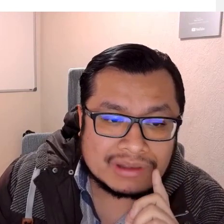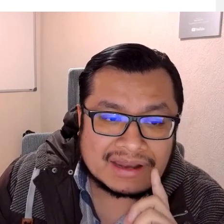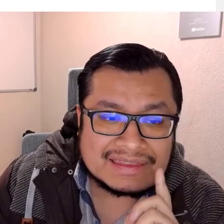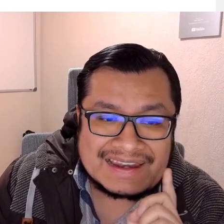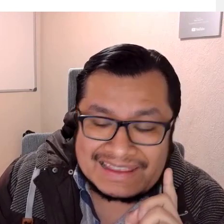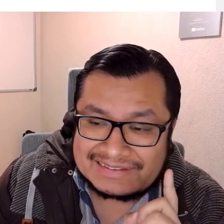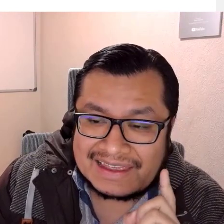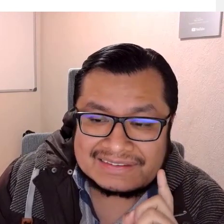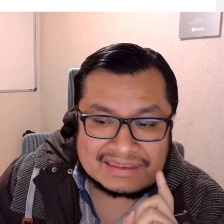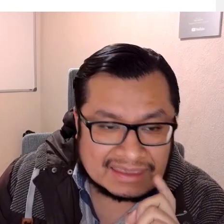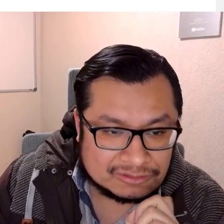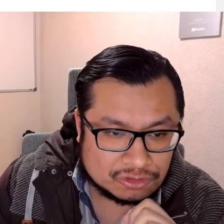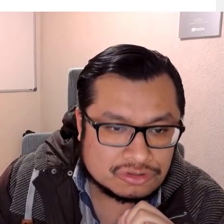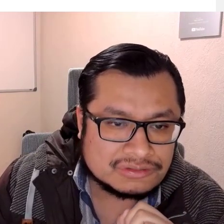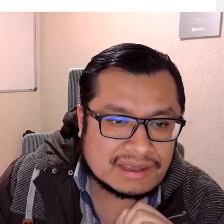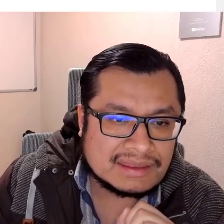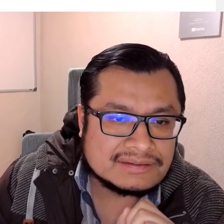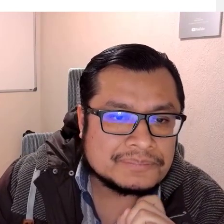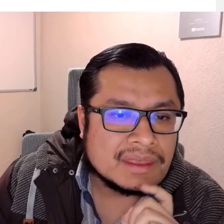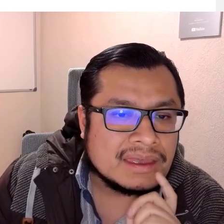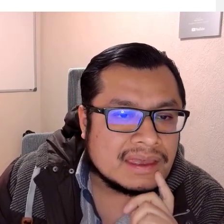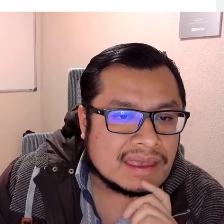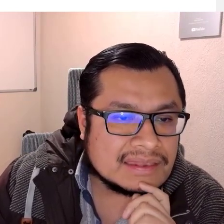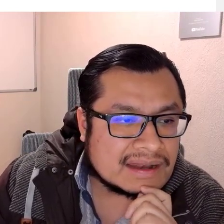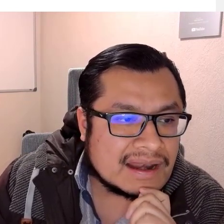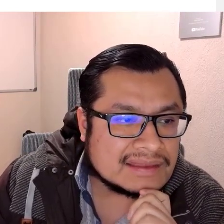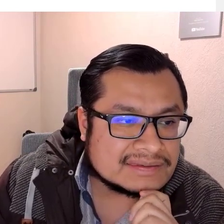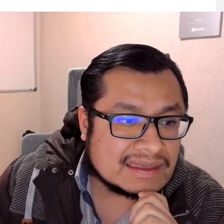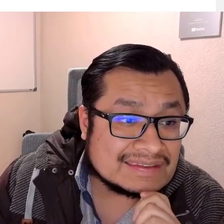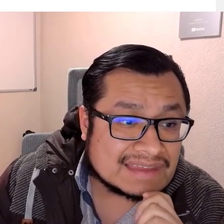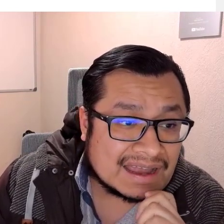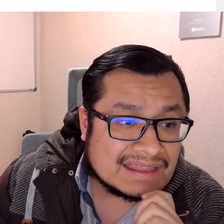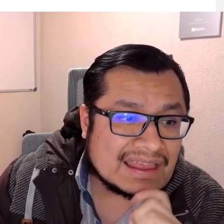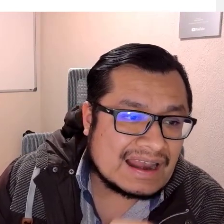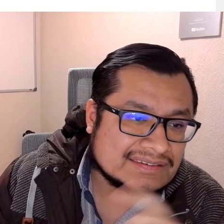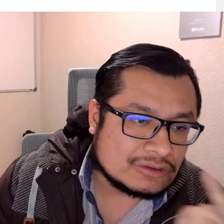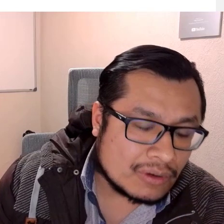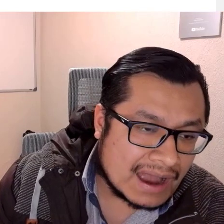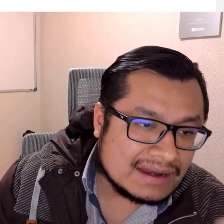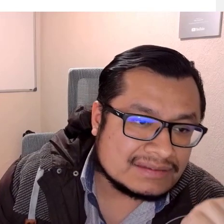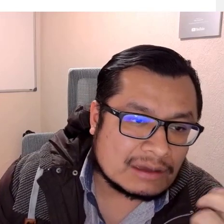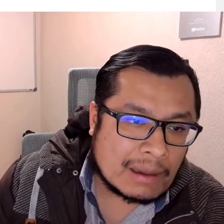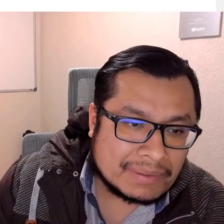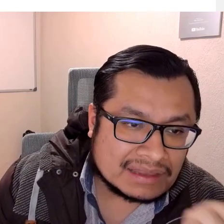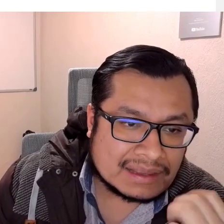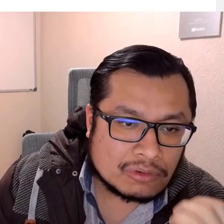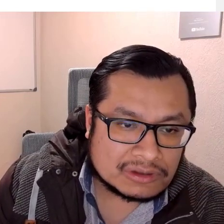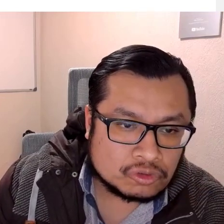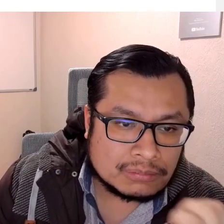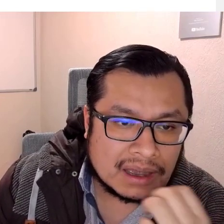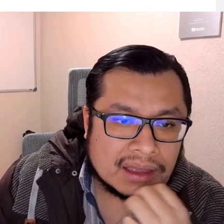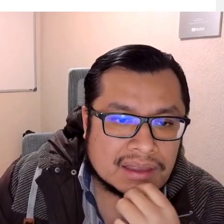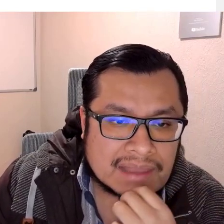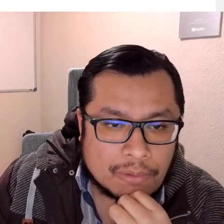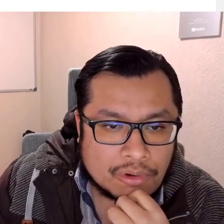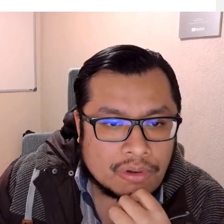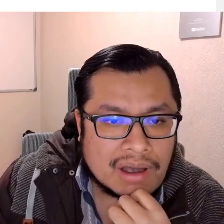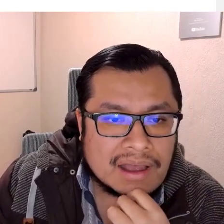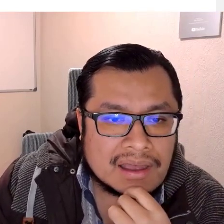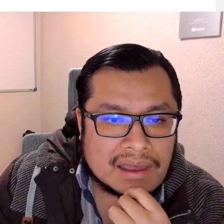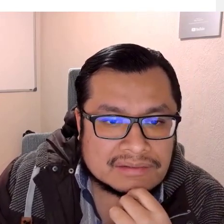estado se encuentran listas 18 sedes entre las que destacan las de nogales agua prieta multi suma